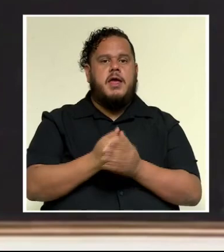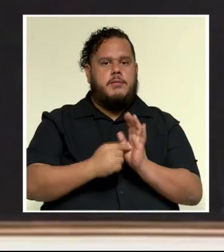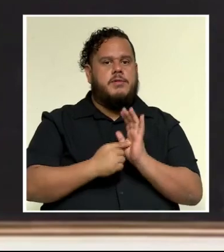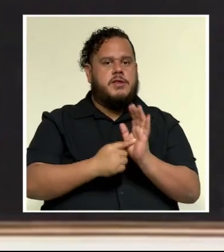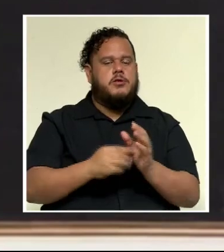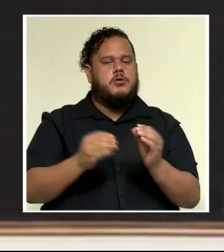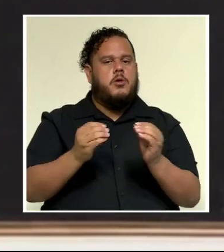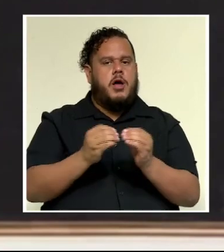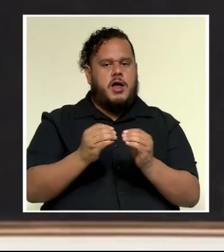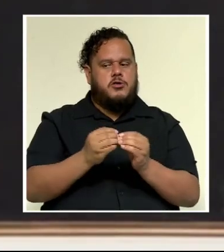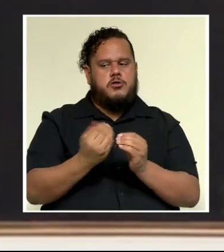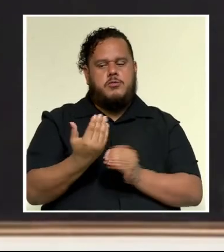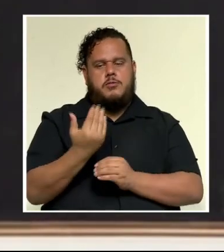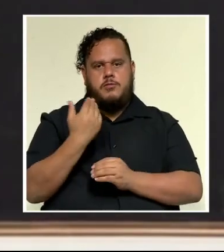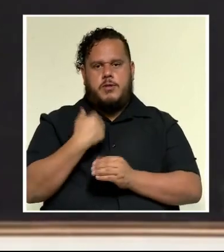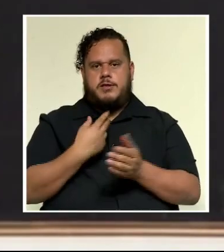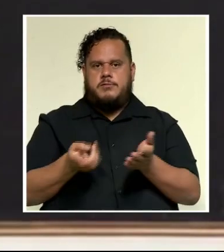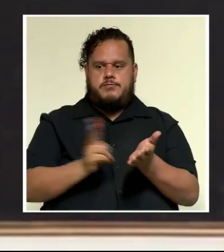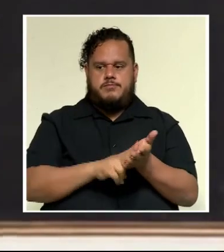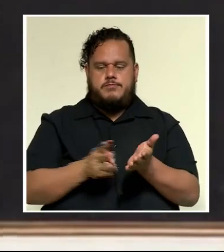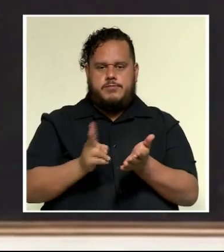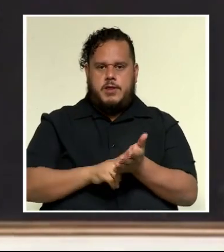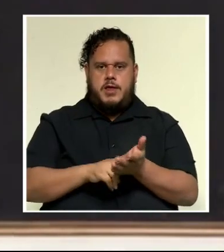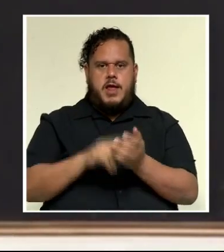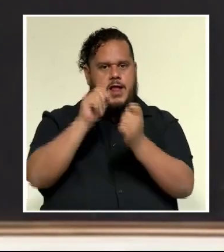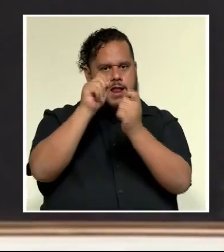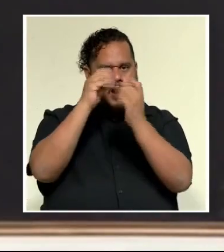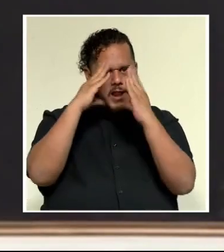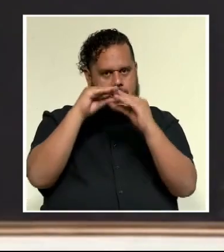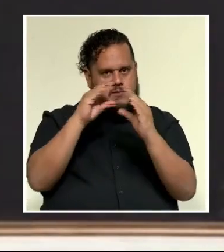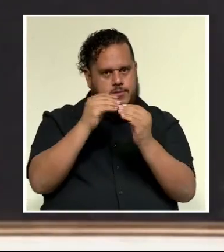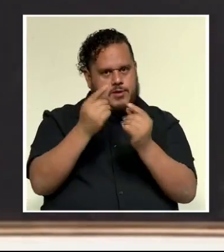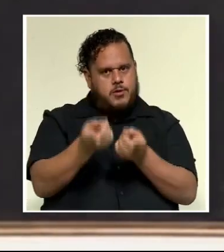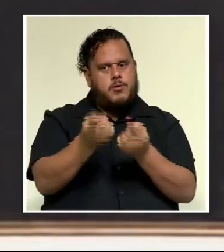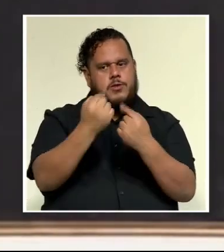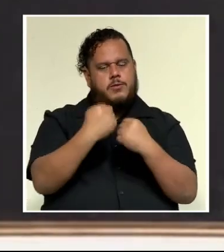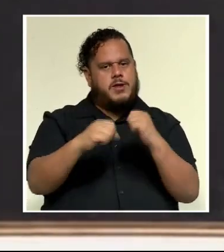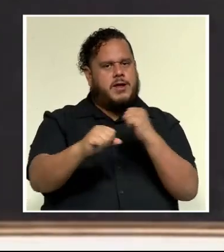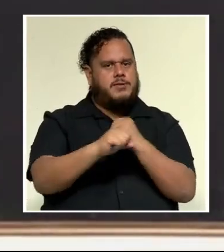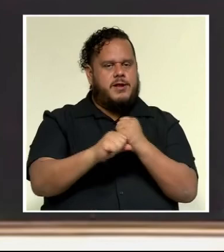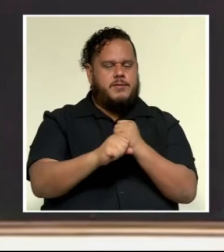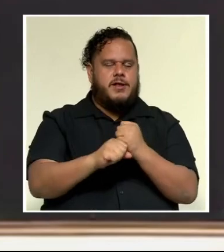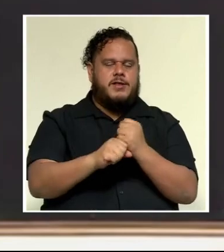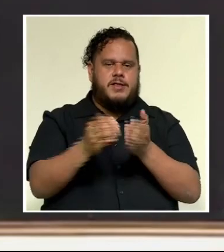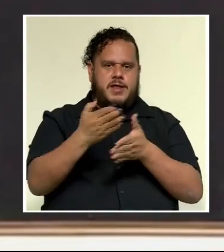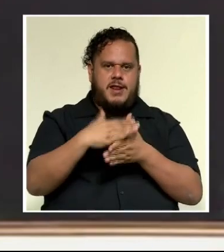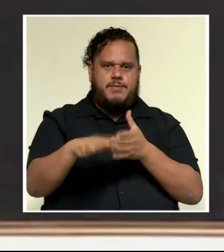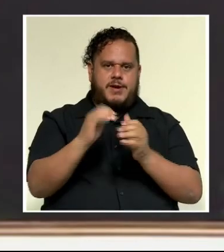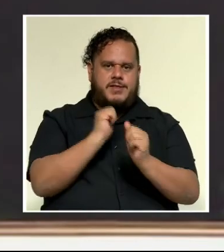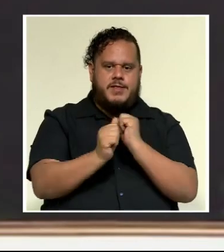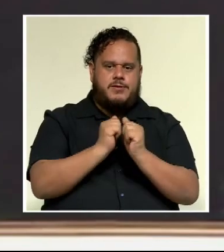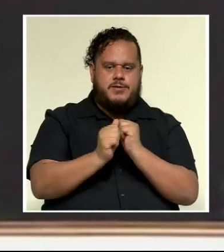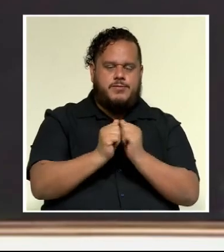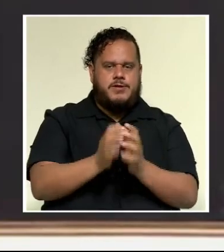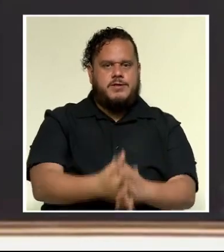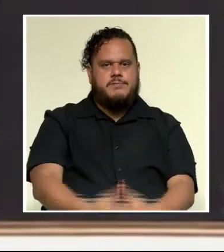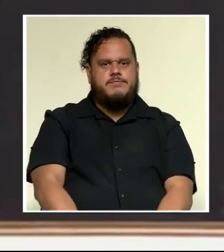más recientes fichajes. Los detalles al volver de la pausa en la sección deportiva.